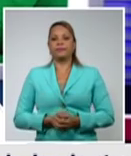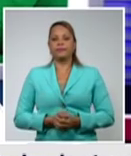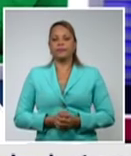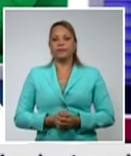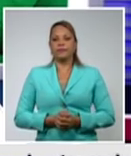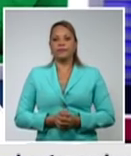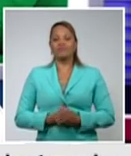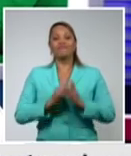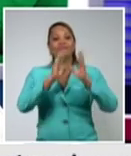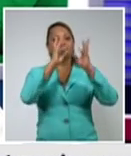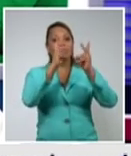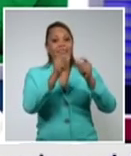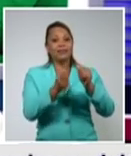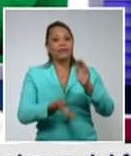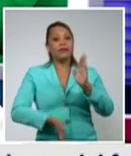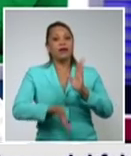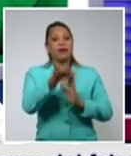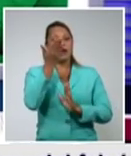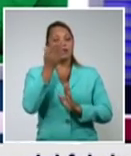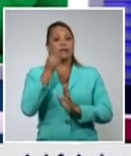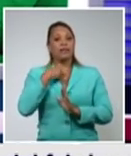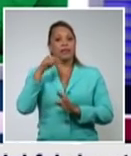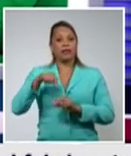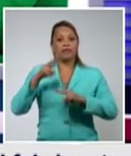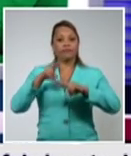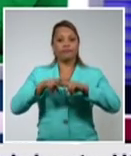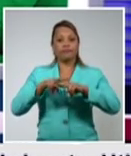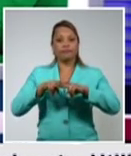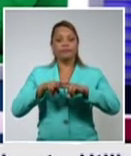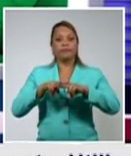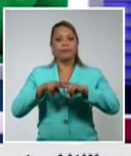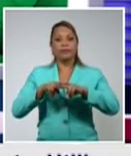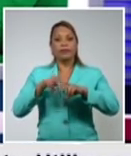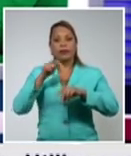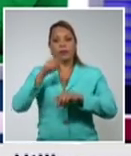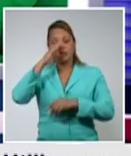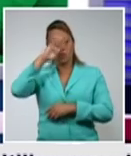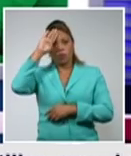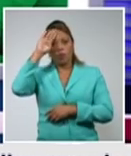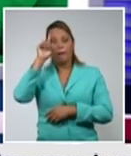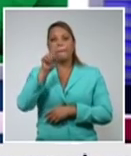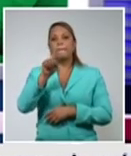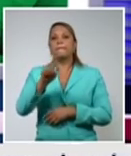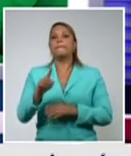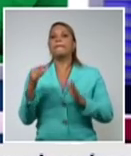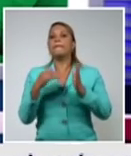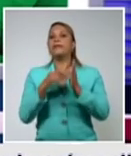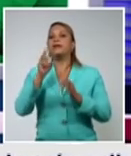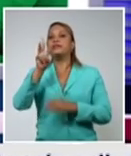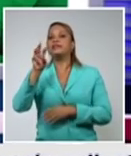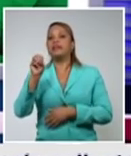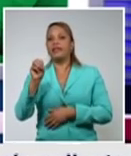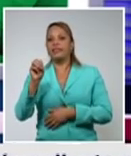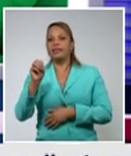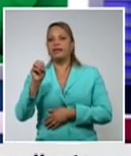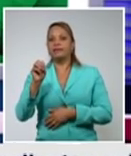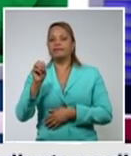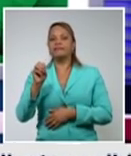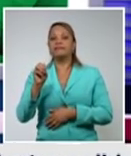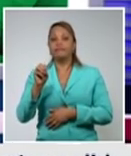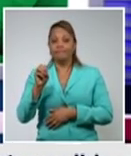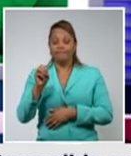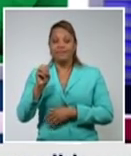Cifra muy elevada de autóctonos, 1.030. Y yo decía que es la cifra más